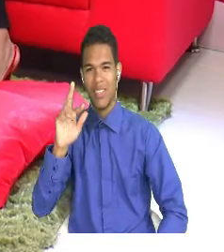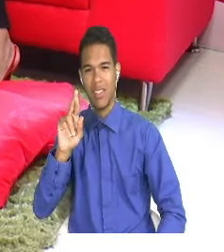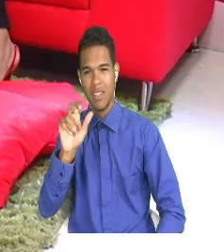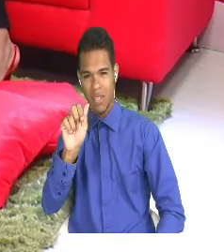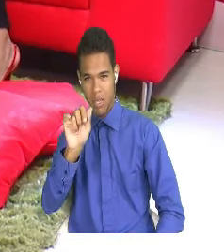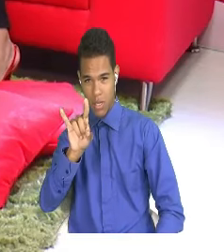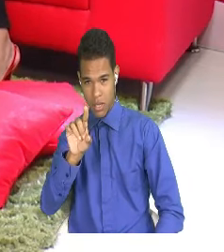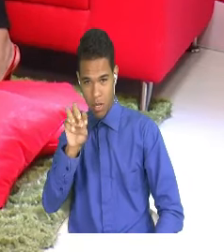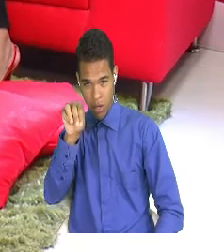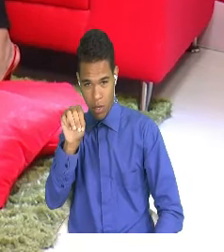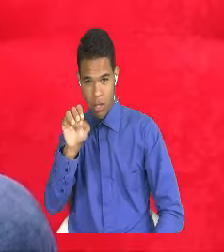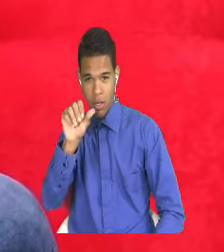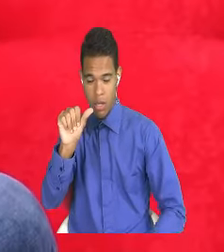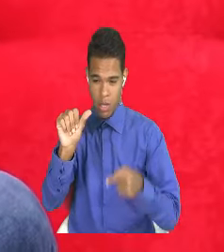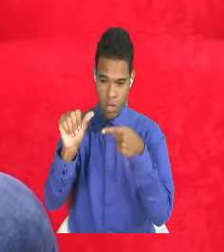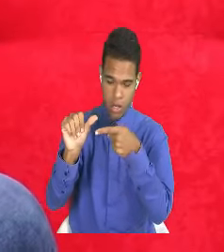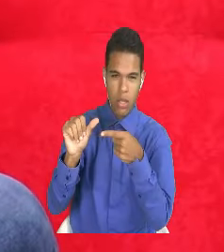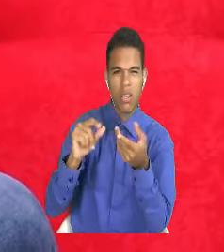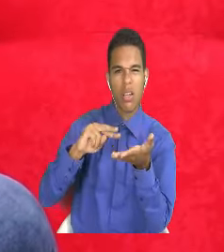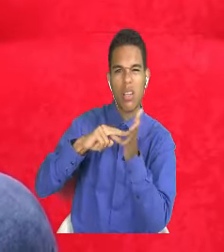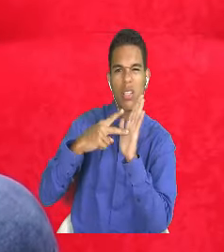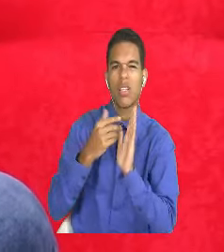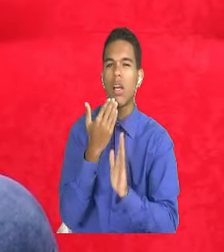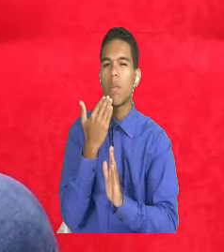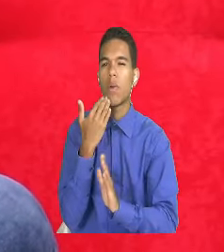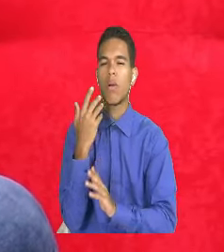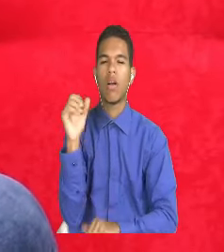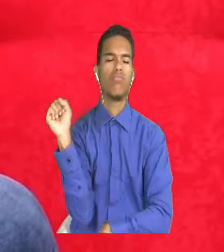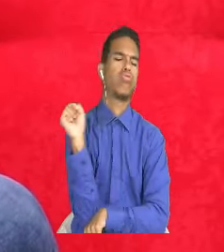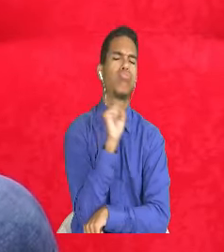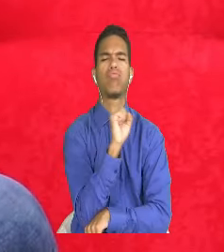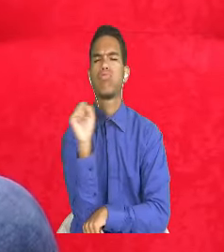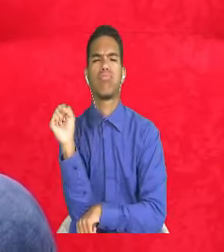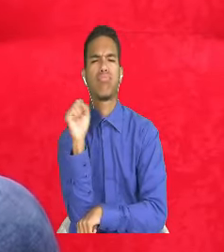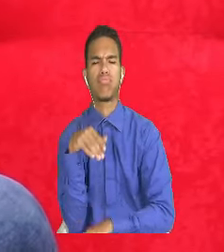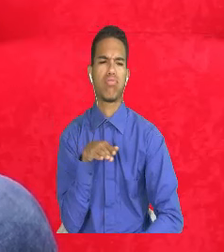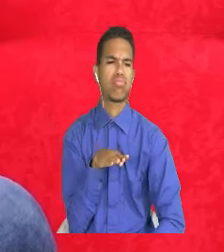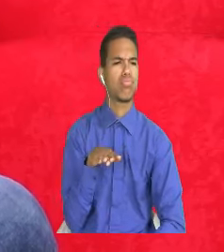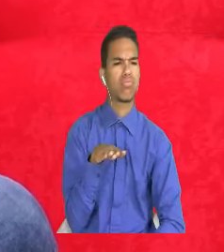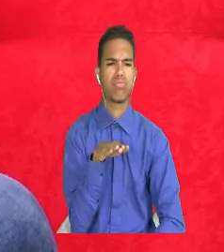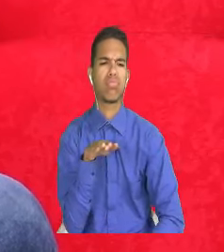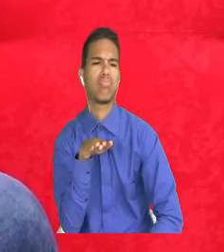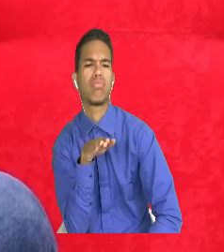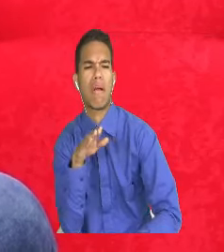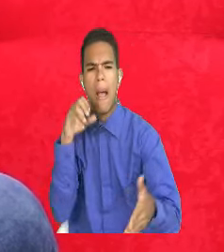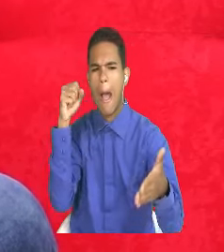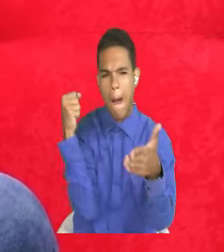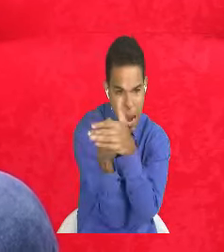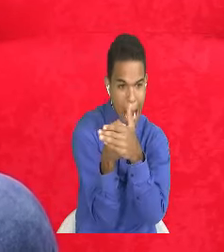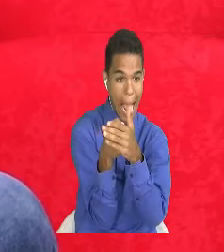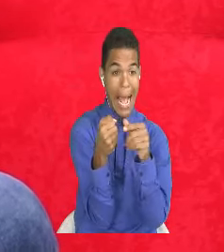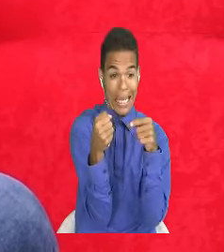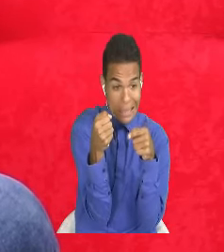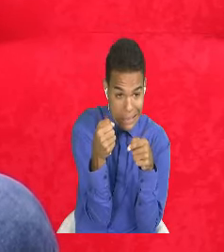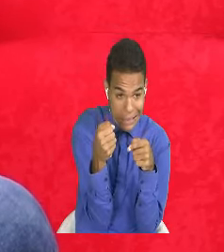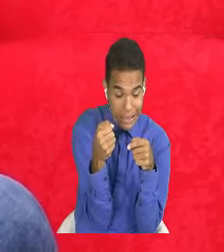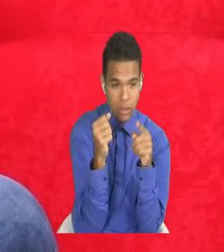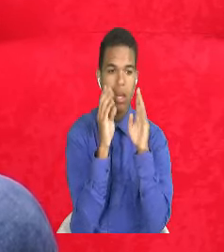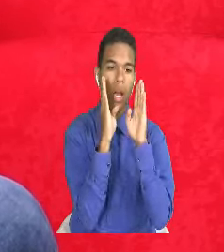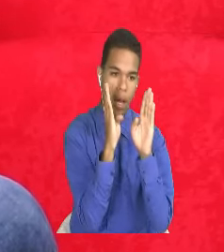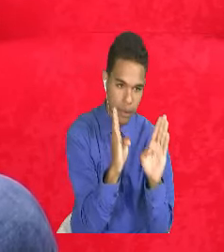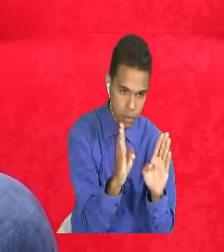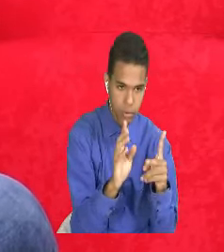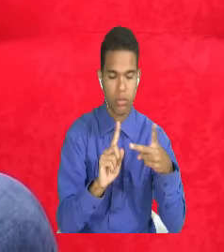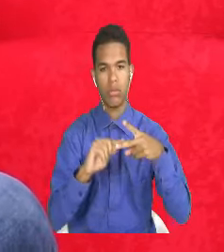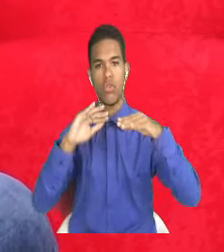atender todo lo que tiene que ver con accidentes de tránsito, con accidentes laborales y con accidentes estudiantiles, con todo lo